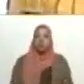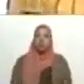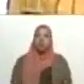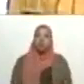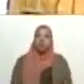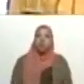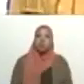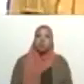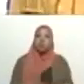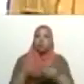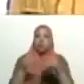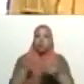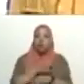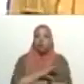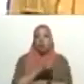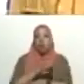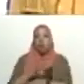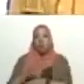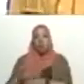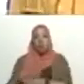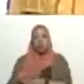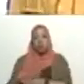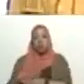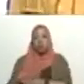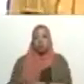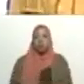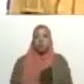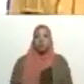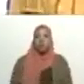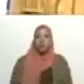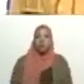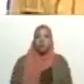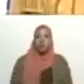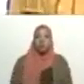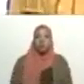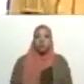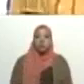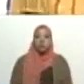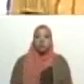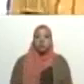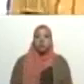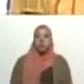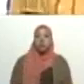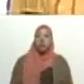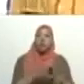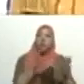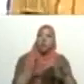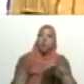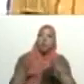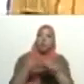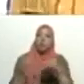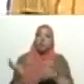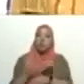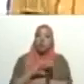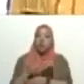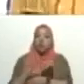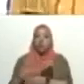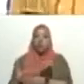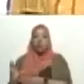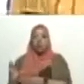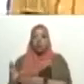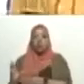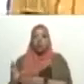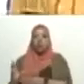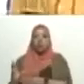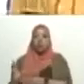en todo el Caribe. Tenemos bien organizados los bloques de gas en todo el Caribe.